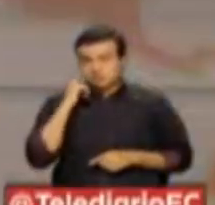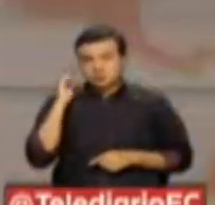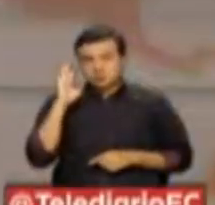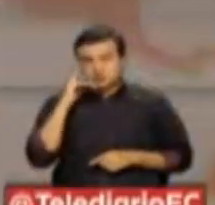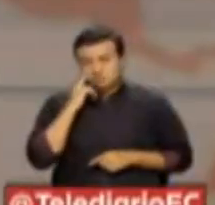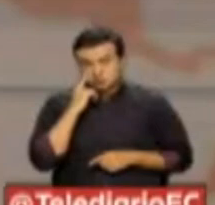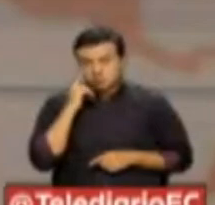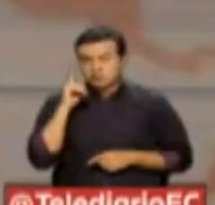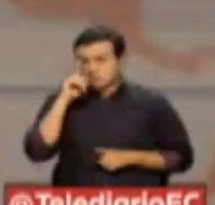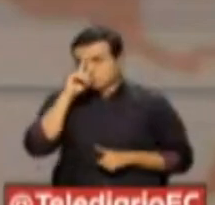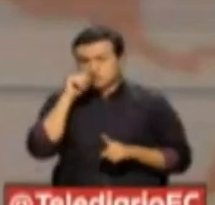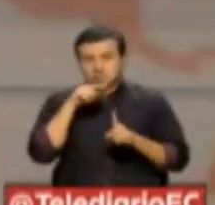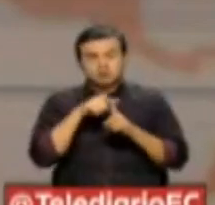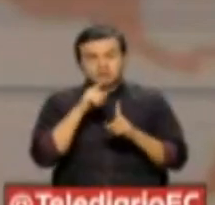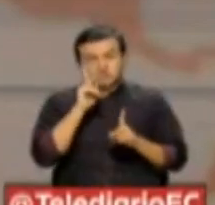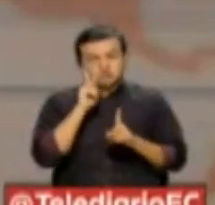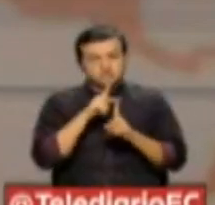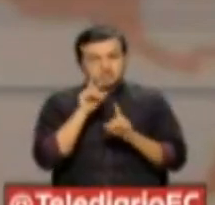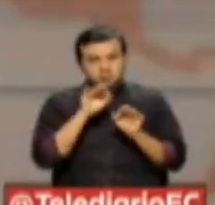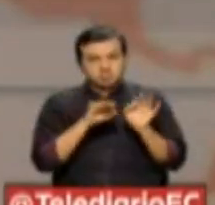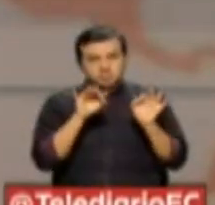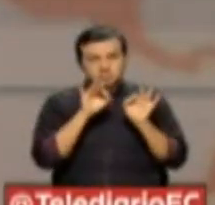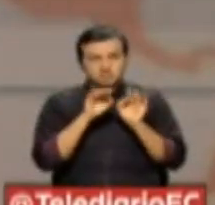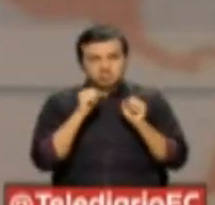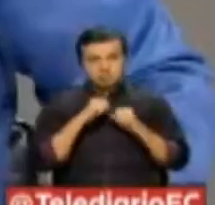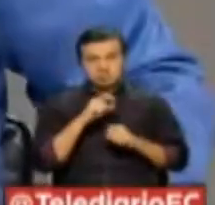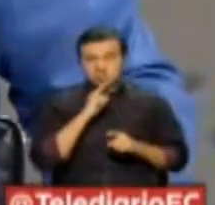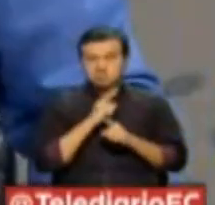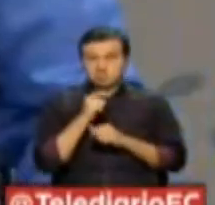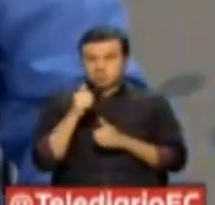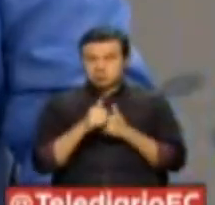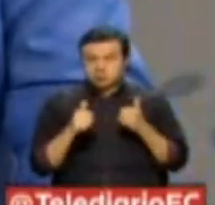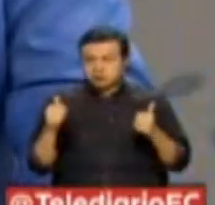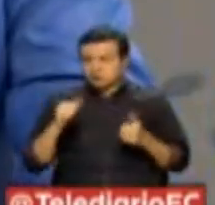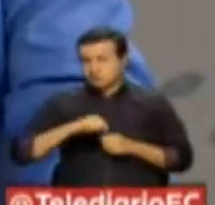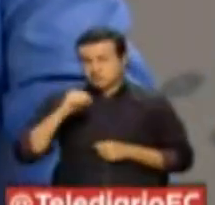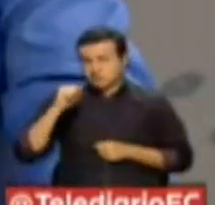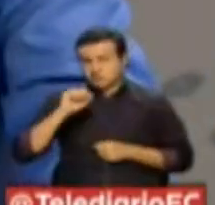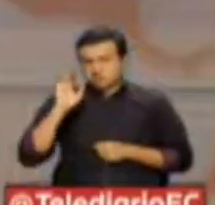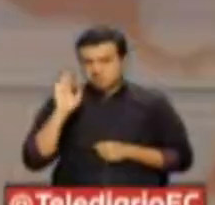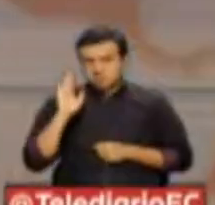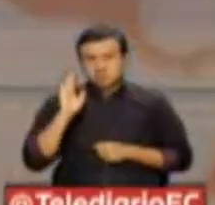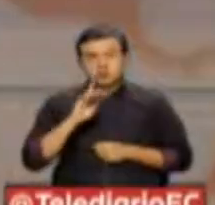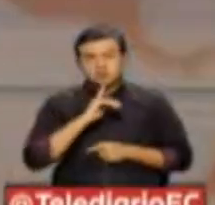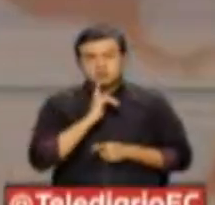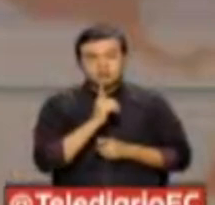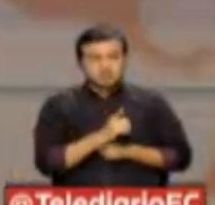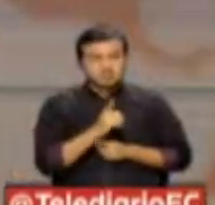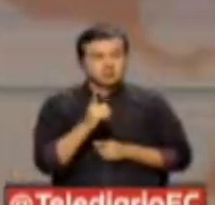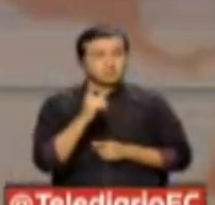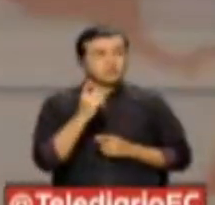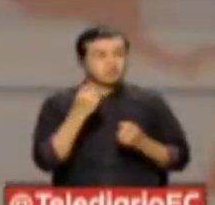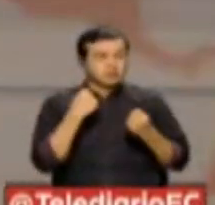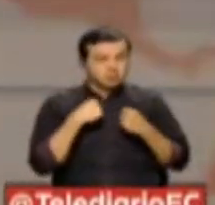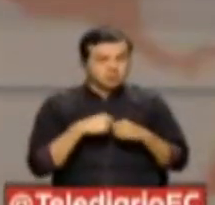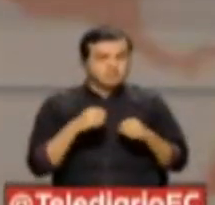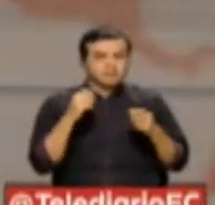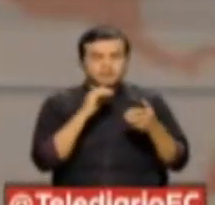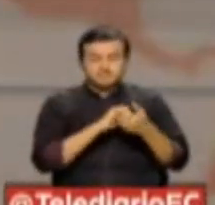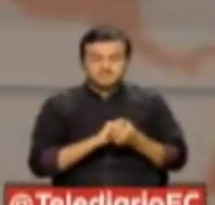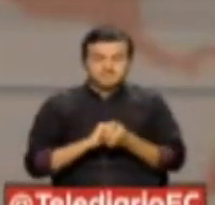lo que yo apuntó eduardo y me parece que este es el efecto de la cantidad causas salvadores este efectivamente haya este esfuerzo de